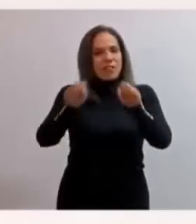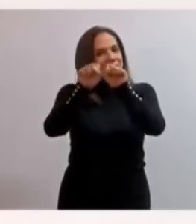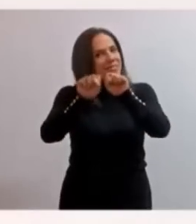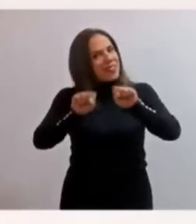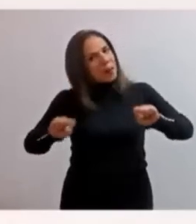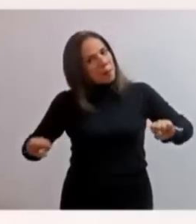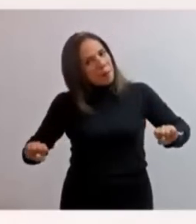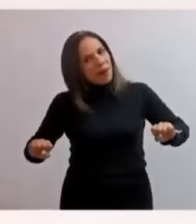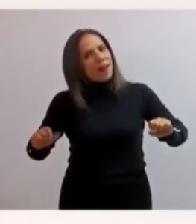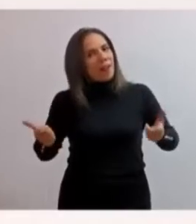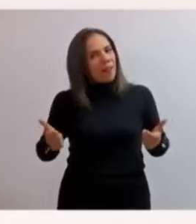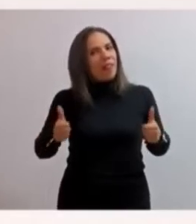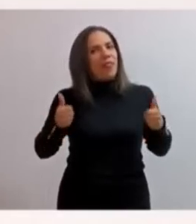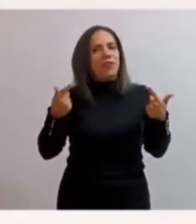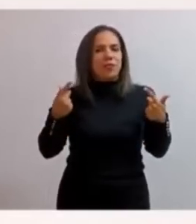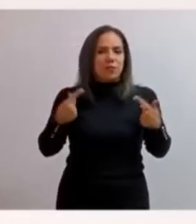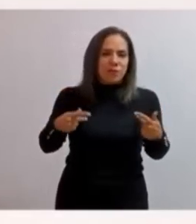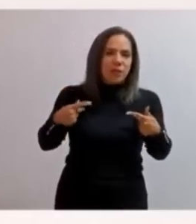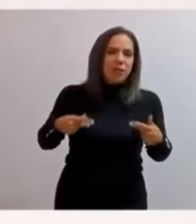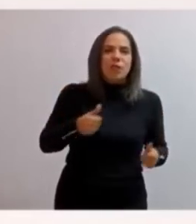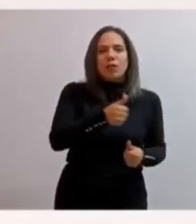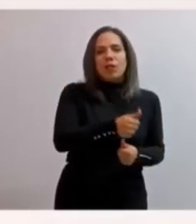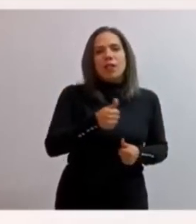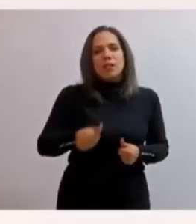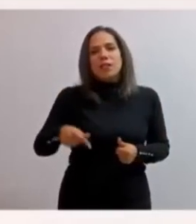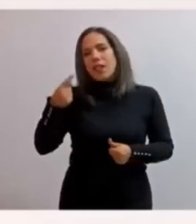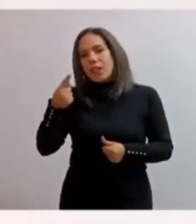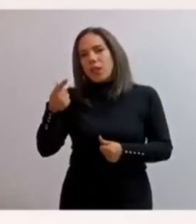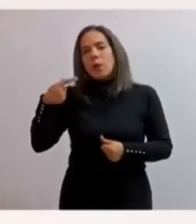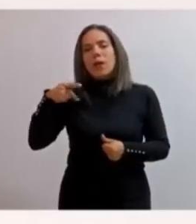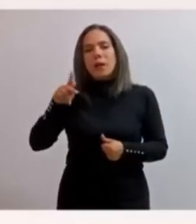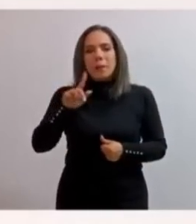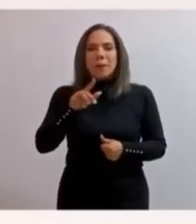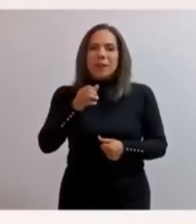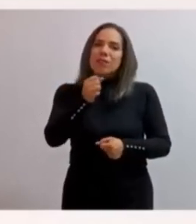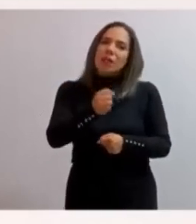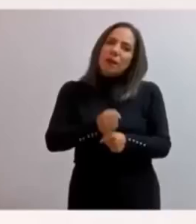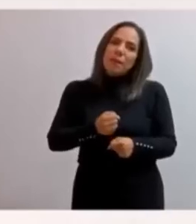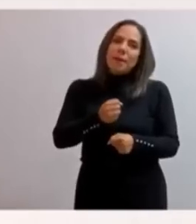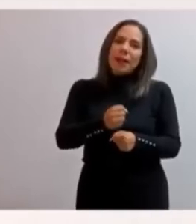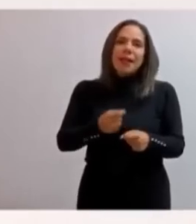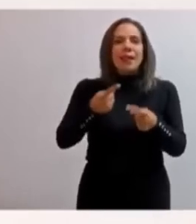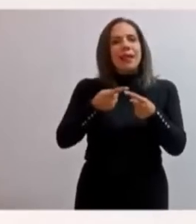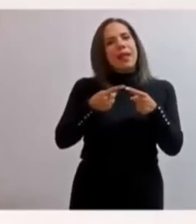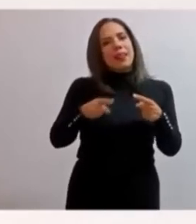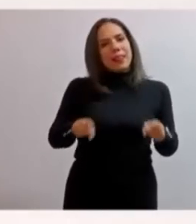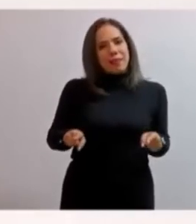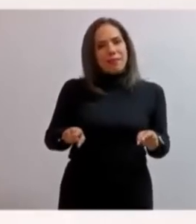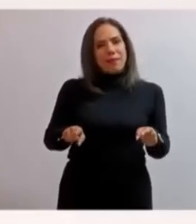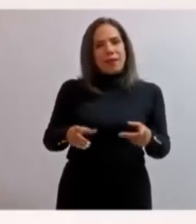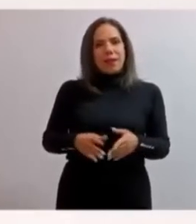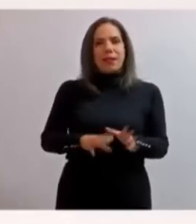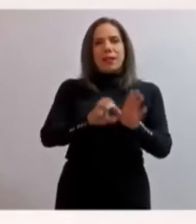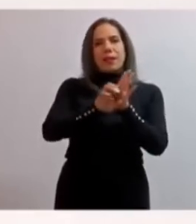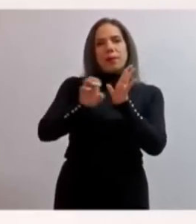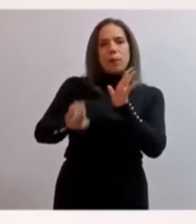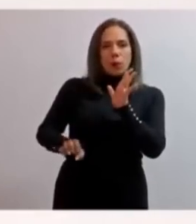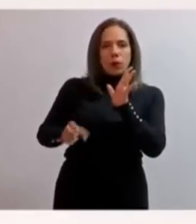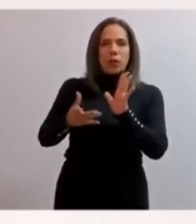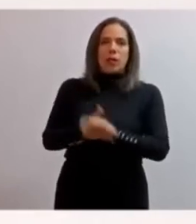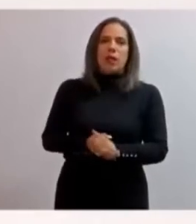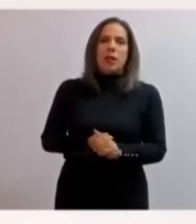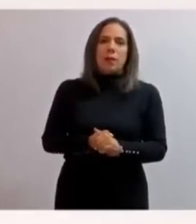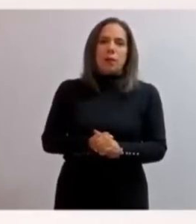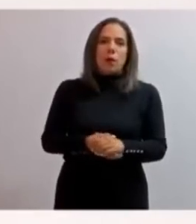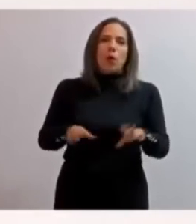en el pleno del Consejo Técnico Escolar. Pero ahí es una práctica, pero hay otras prácticas instituidas que son como